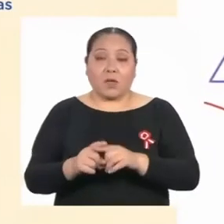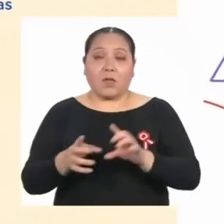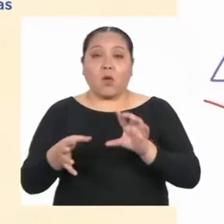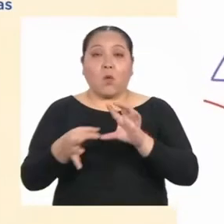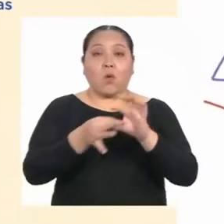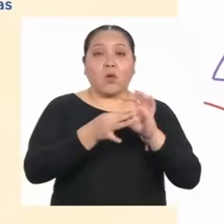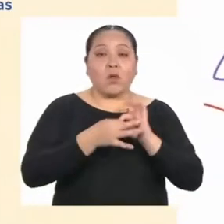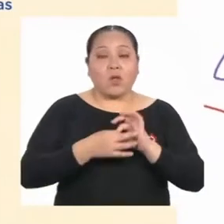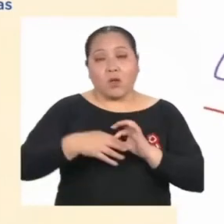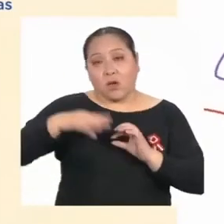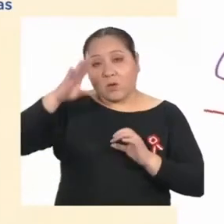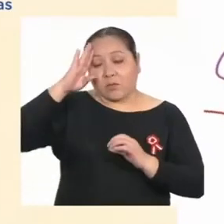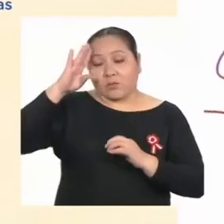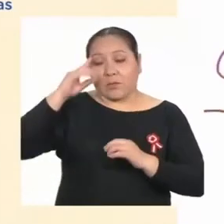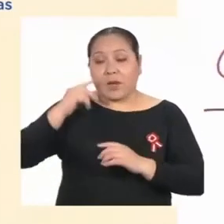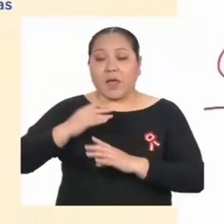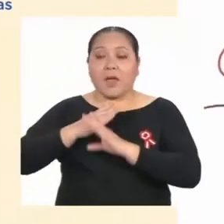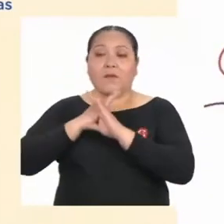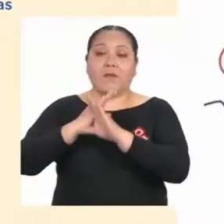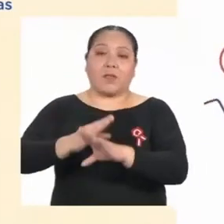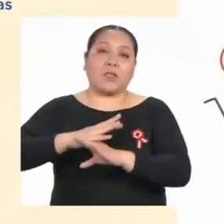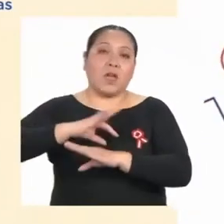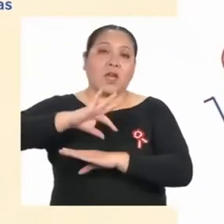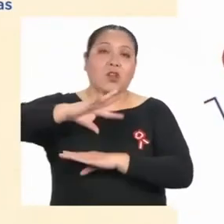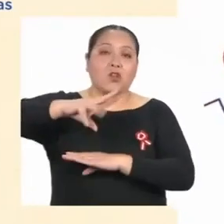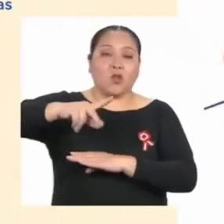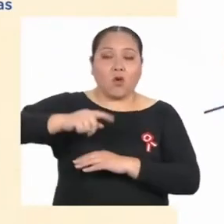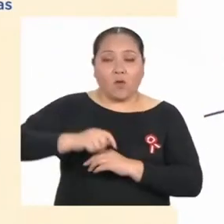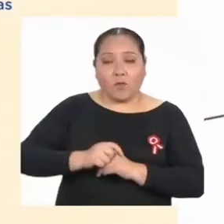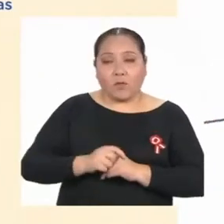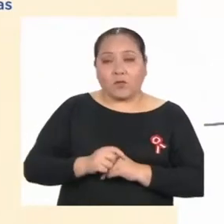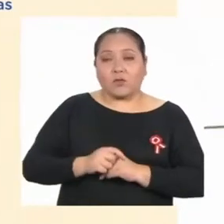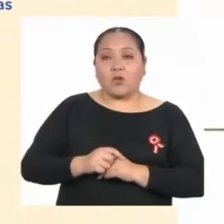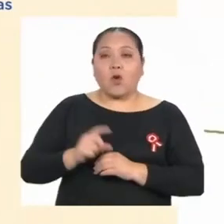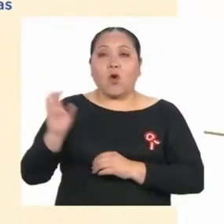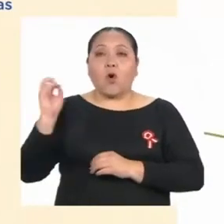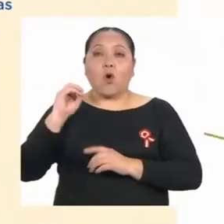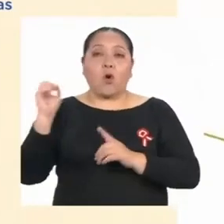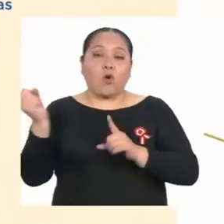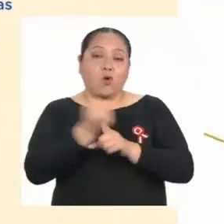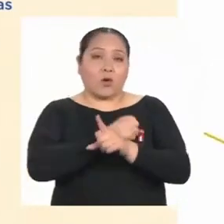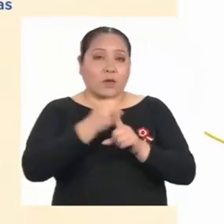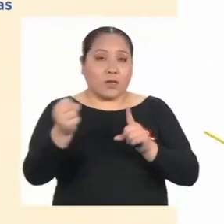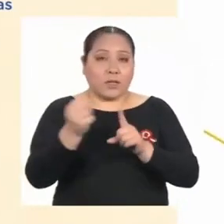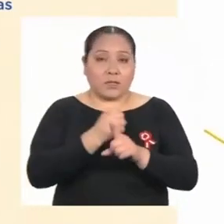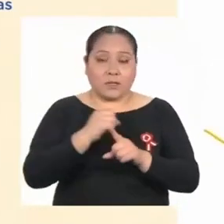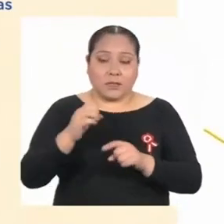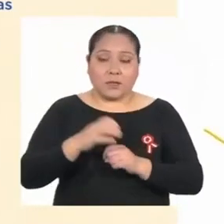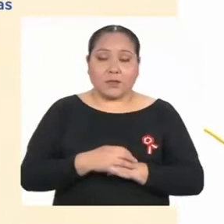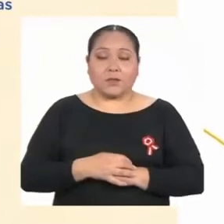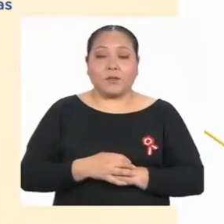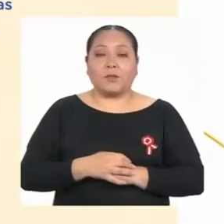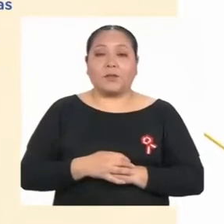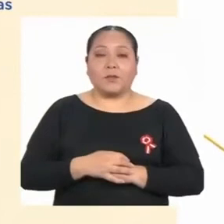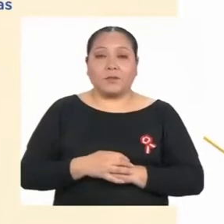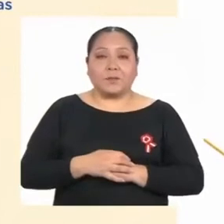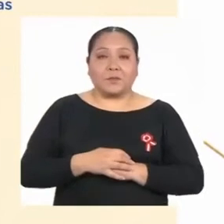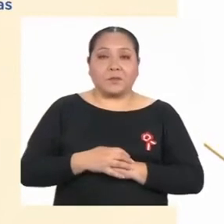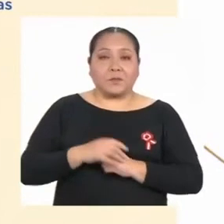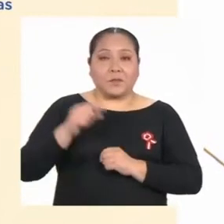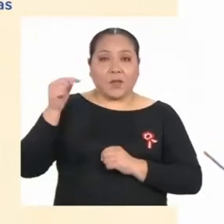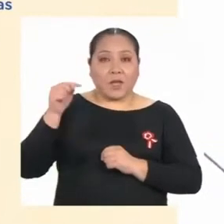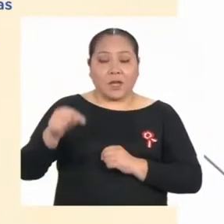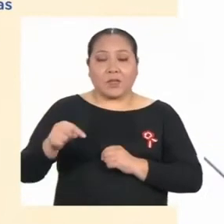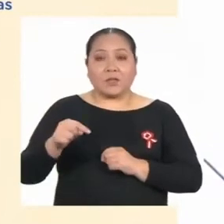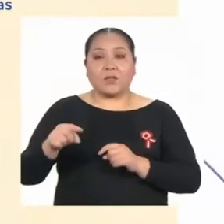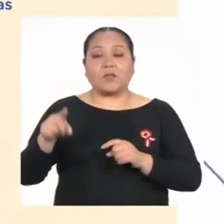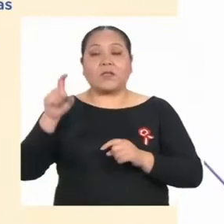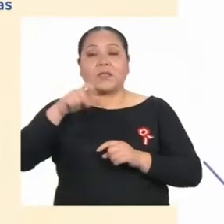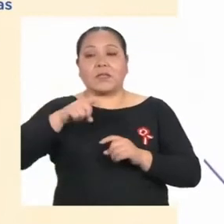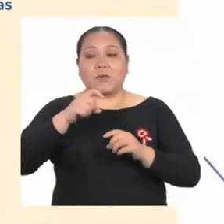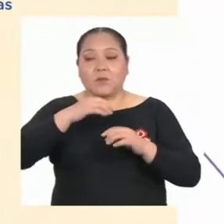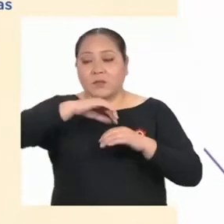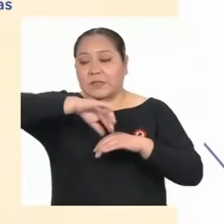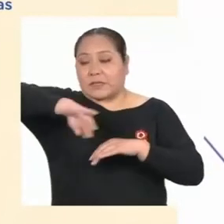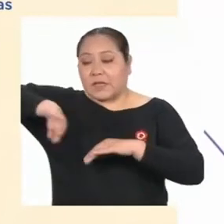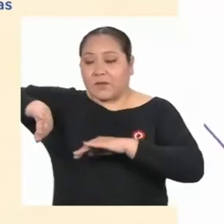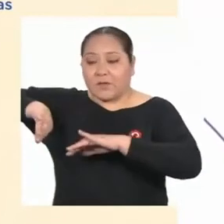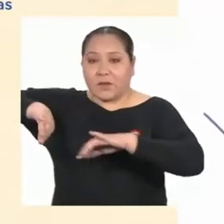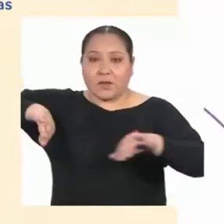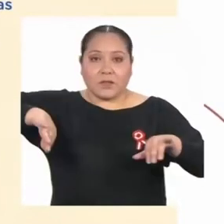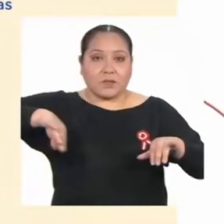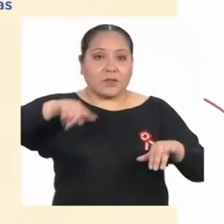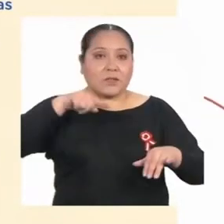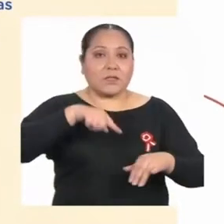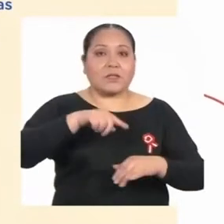actos delincuenciales como robos o agresiones. Así pues, debemos diferenciarlos de